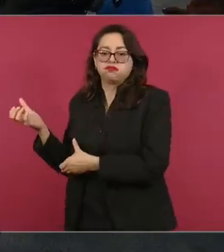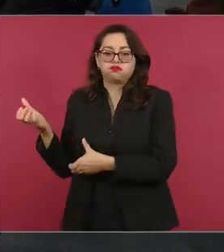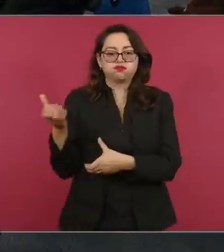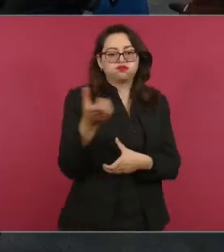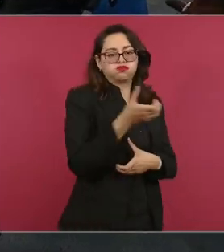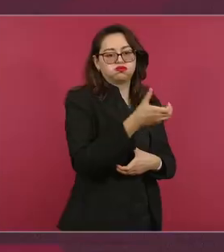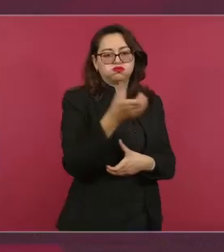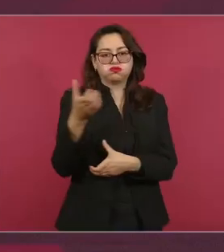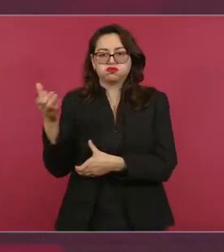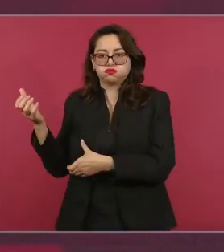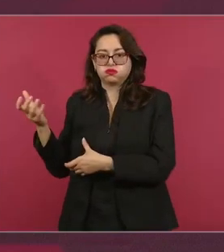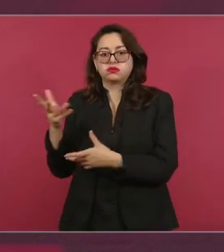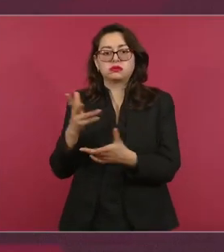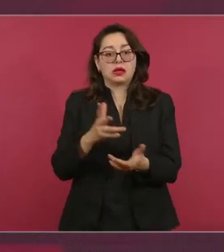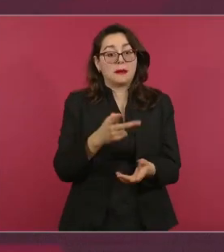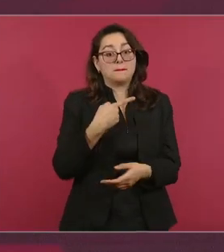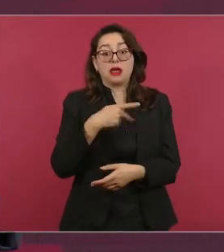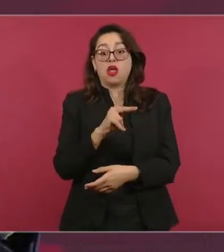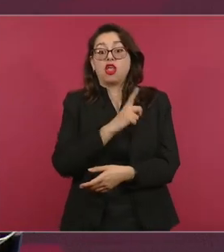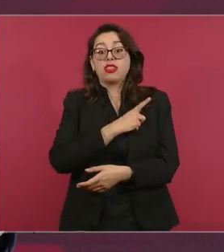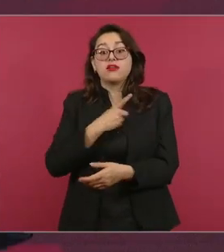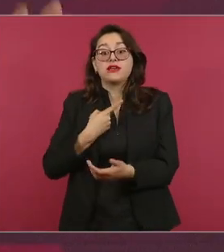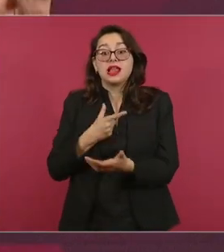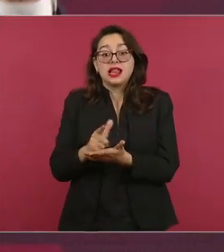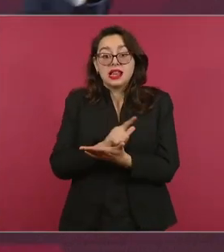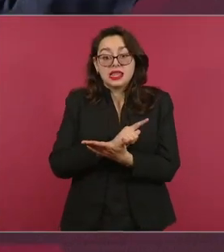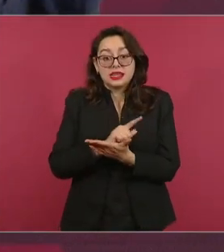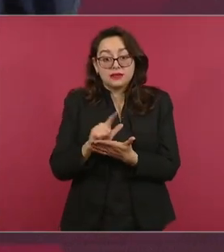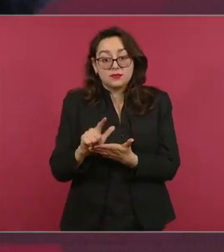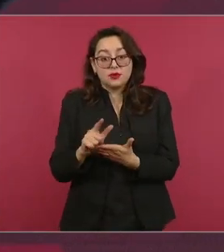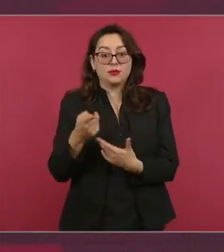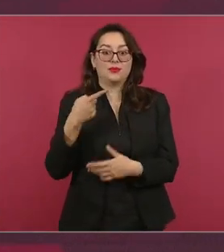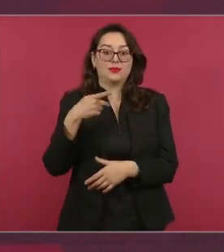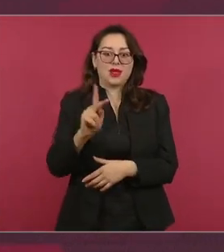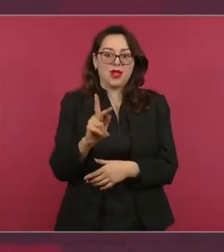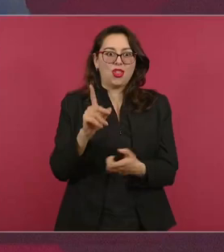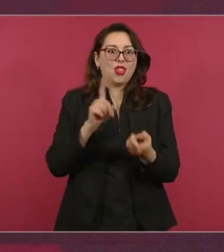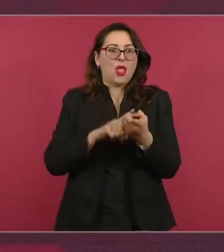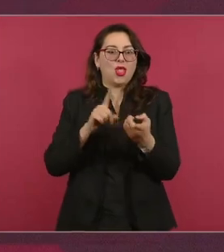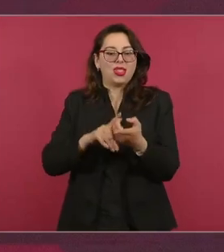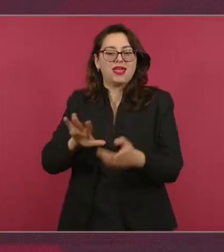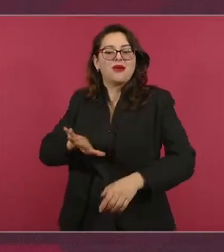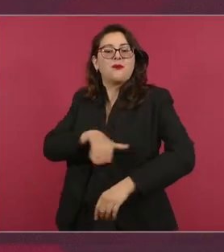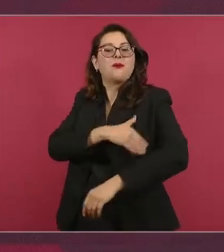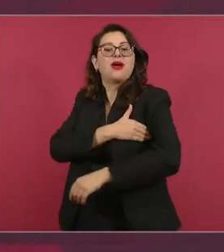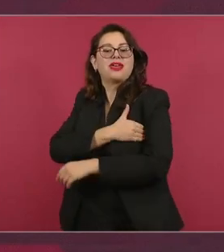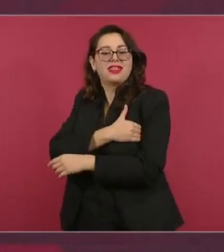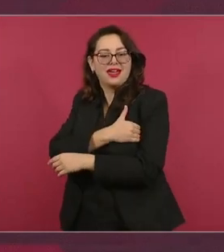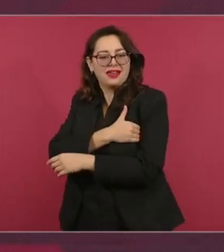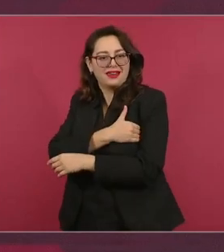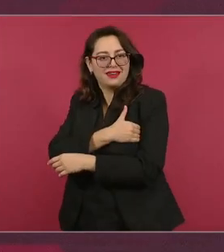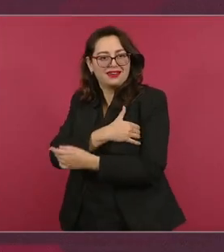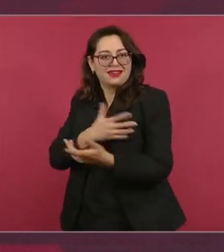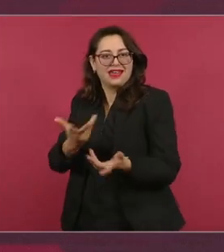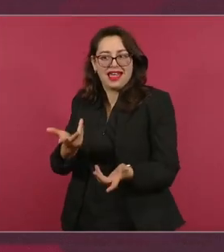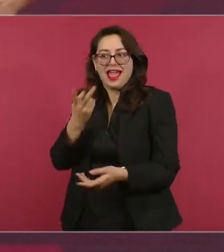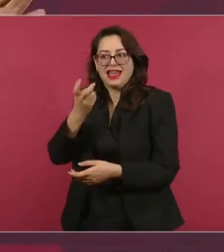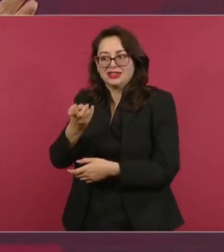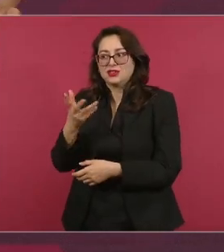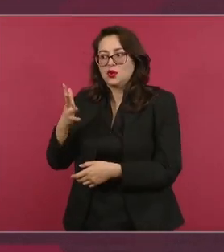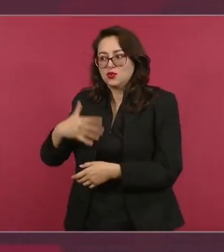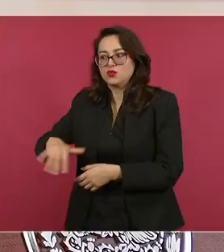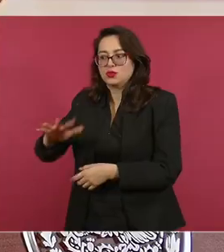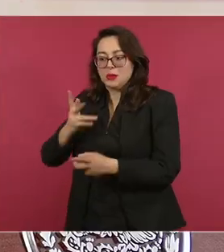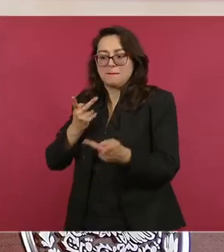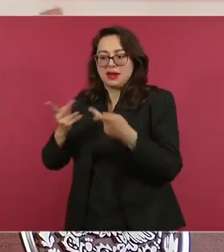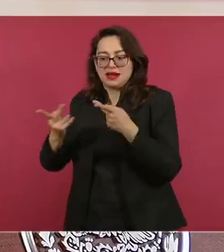pero no, se va a limpiar todo y se están buscando los nuevos depósitos y es un plan de